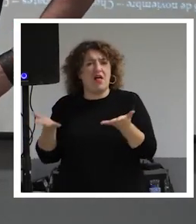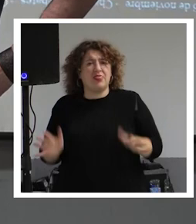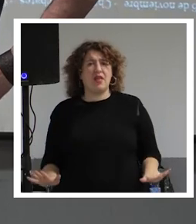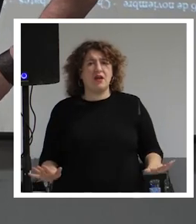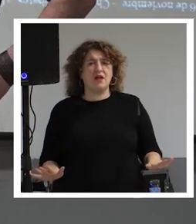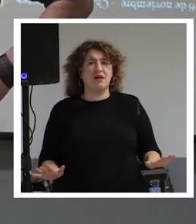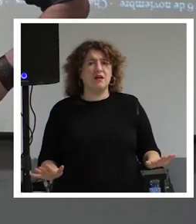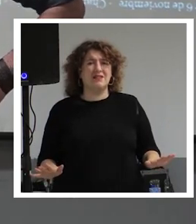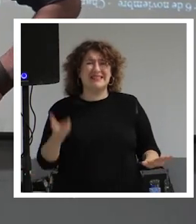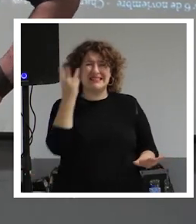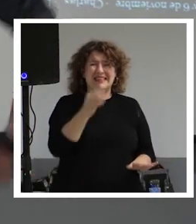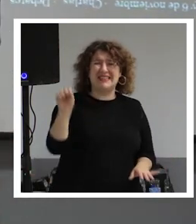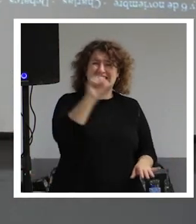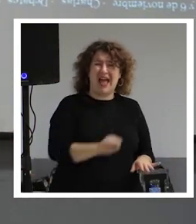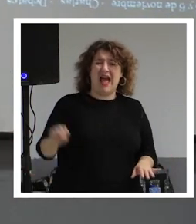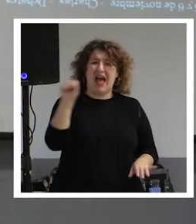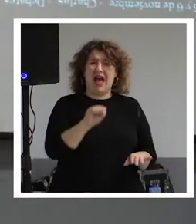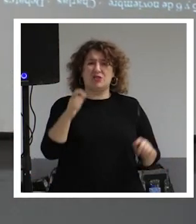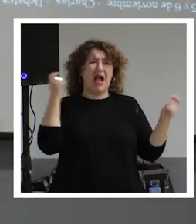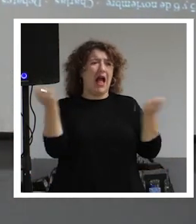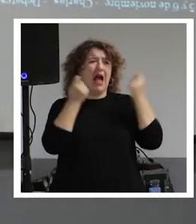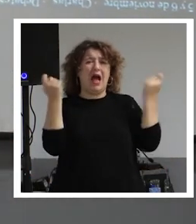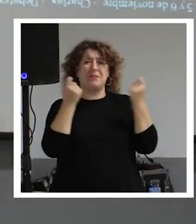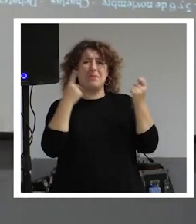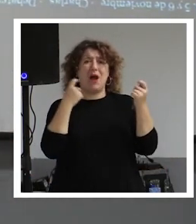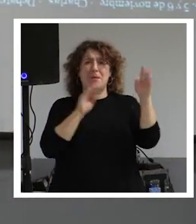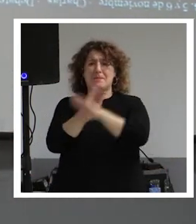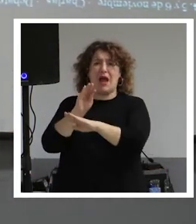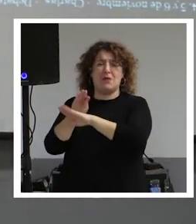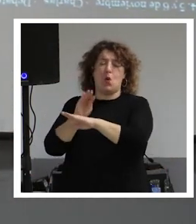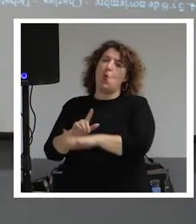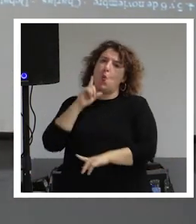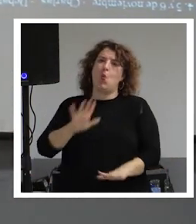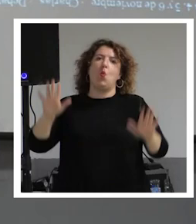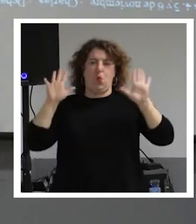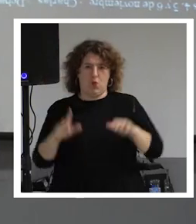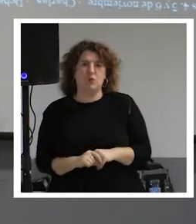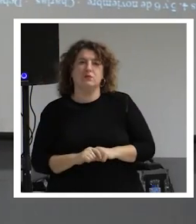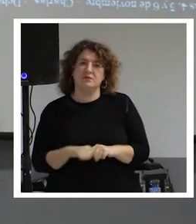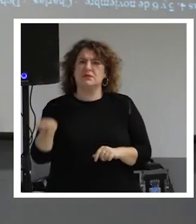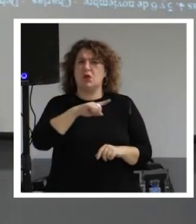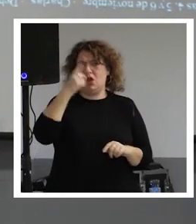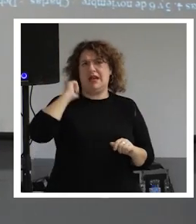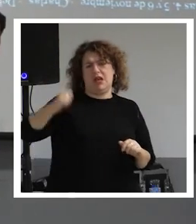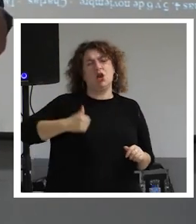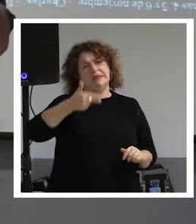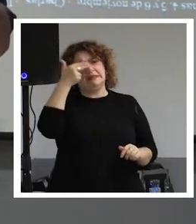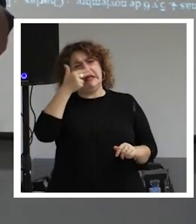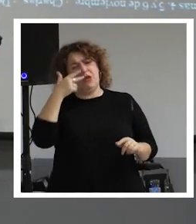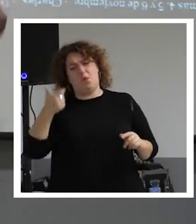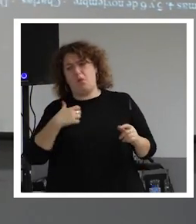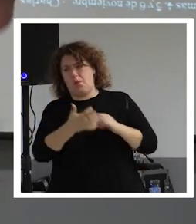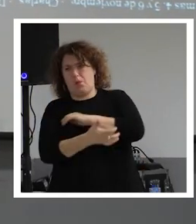vez que se levantó en la mañana como parlamentario teniendo la oportunidad de hacer una regulación para los bancos que ayuda a la gente no lo hizo